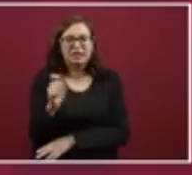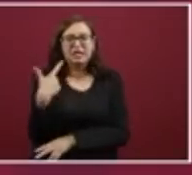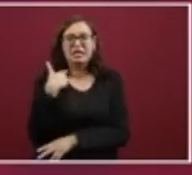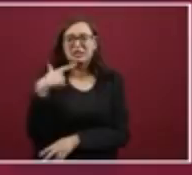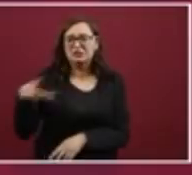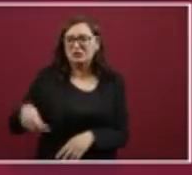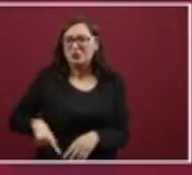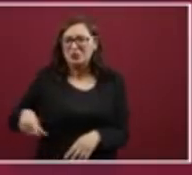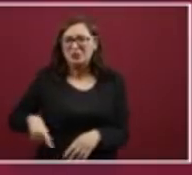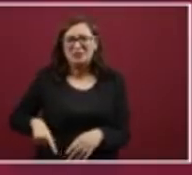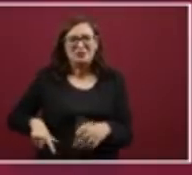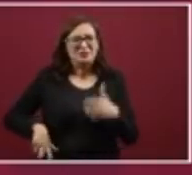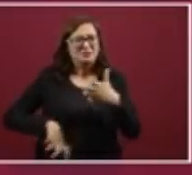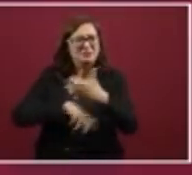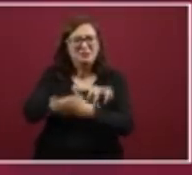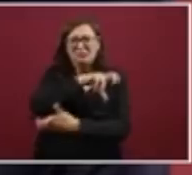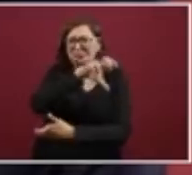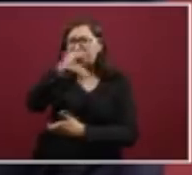en ruinas